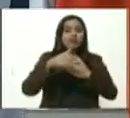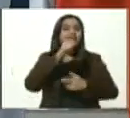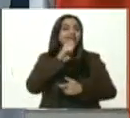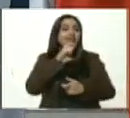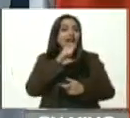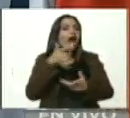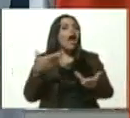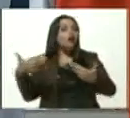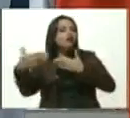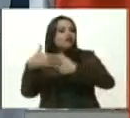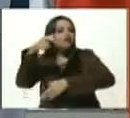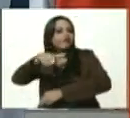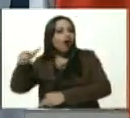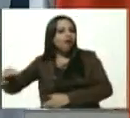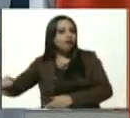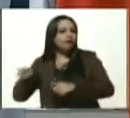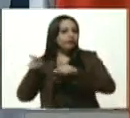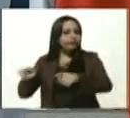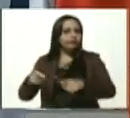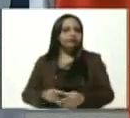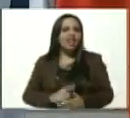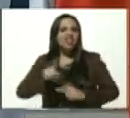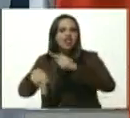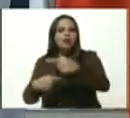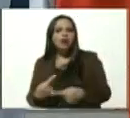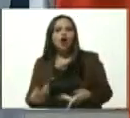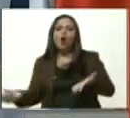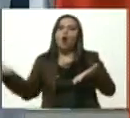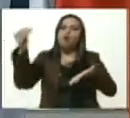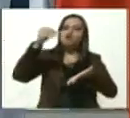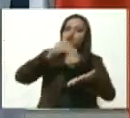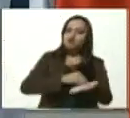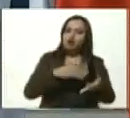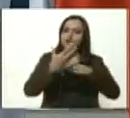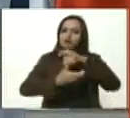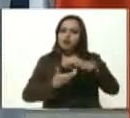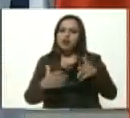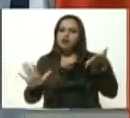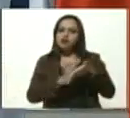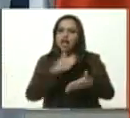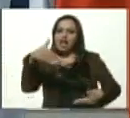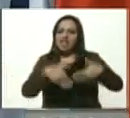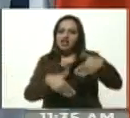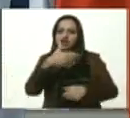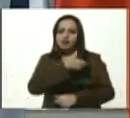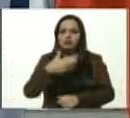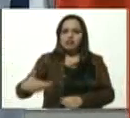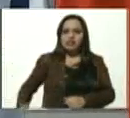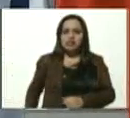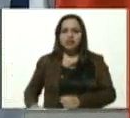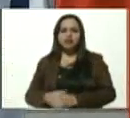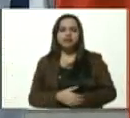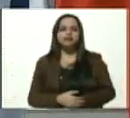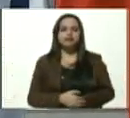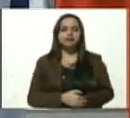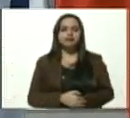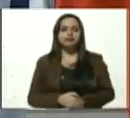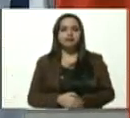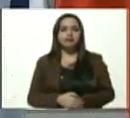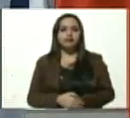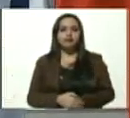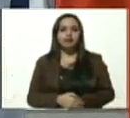Y paralelo a ello, un nuevo desconocimiento de las elecciones presidenciales donde